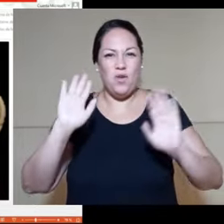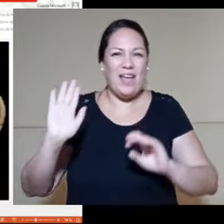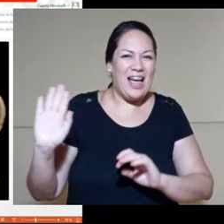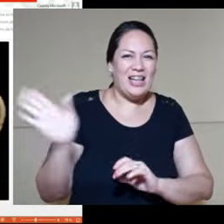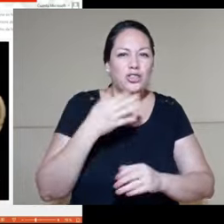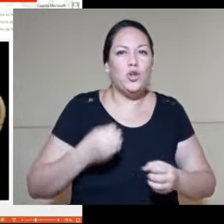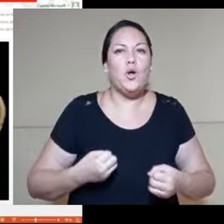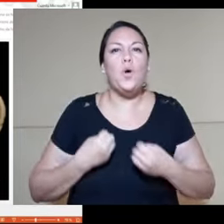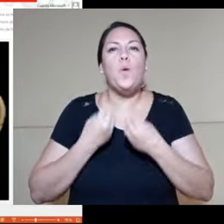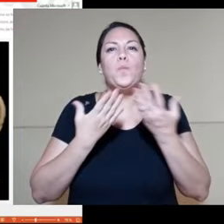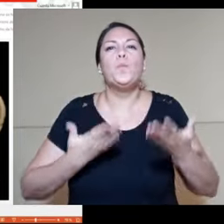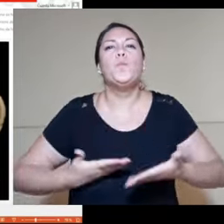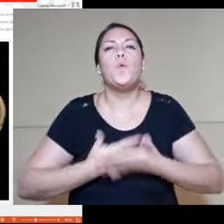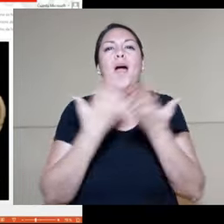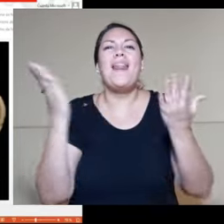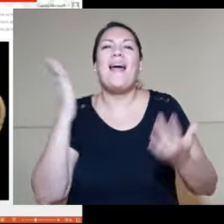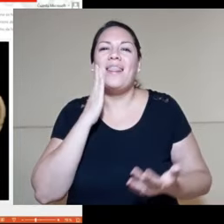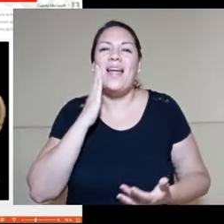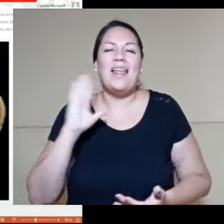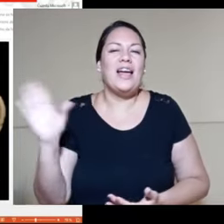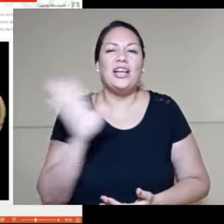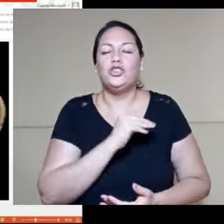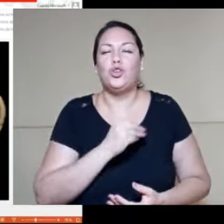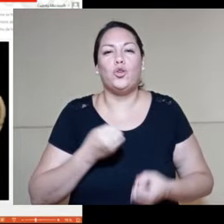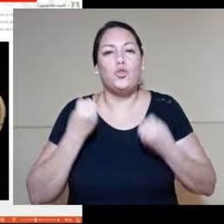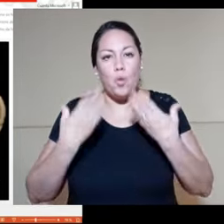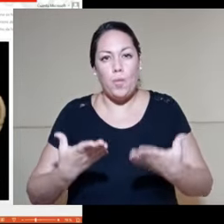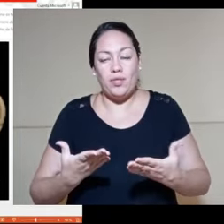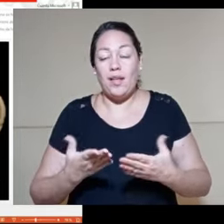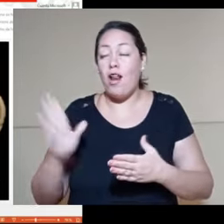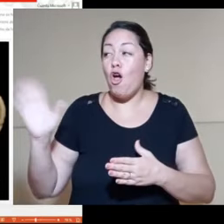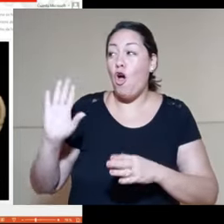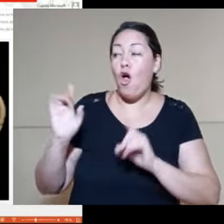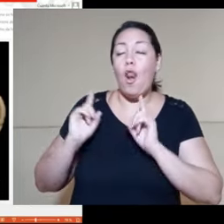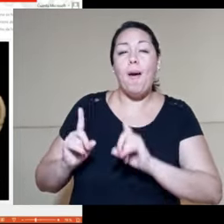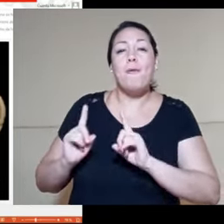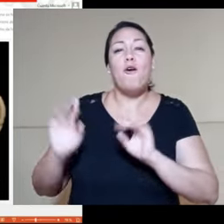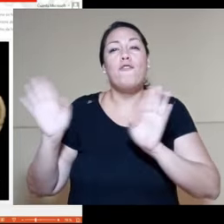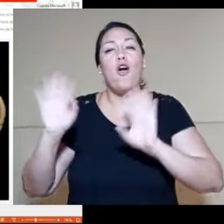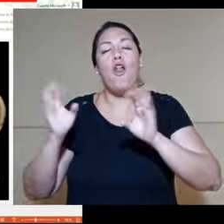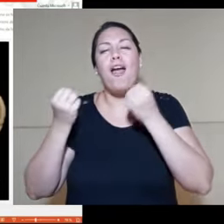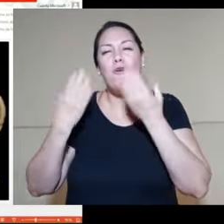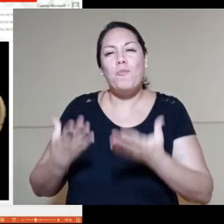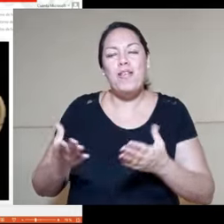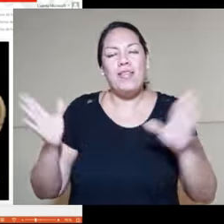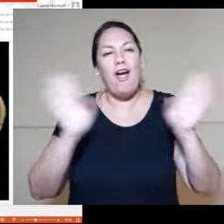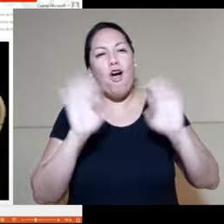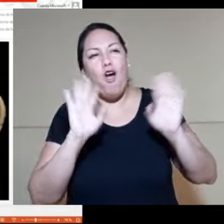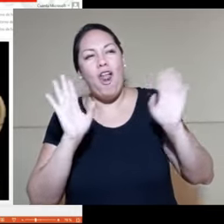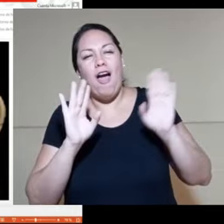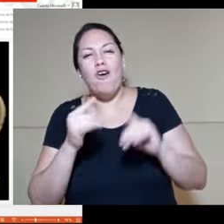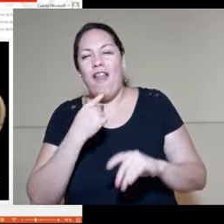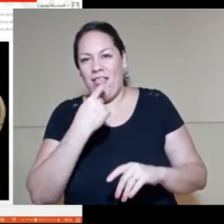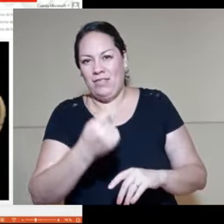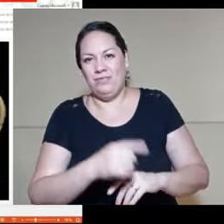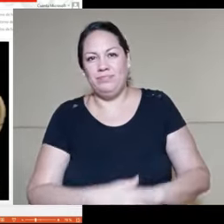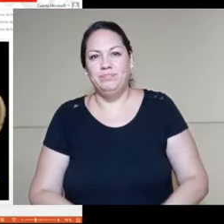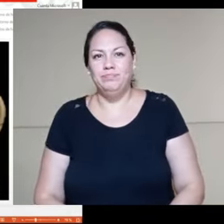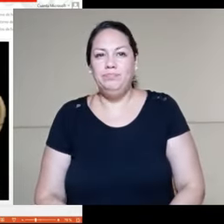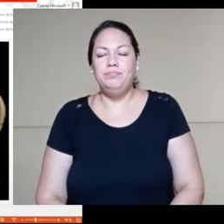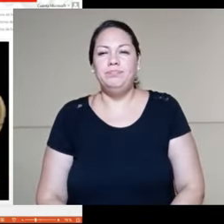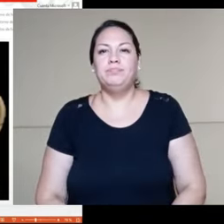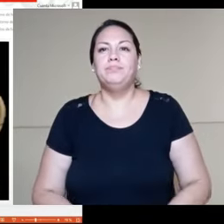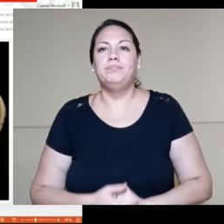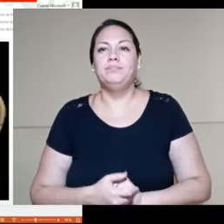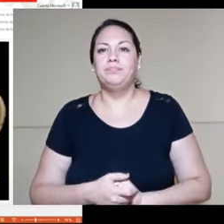Profesor, yo los voy a saludar. Buenas tardes a todos. ¿Cómo están? Hola, profe. Buenas tardes,